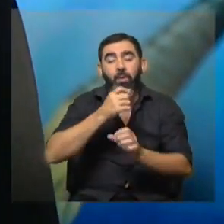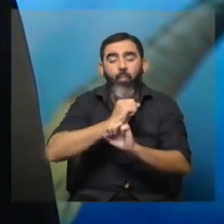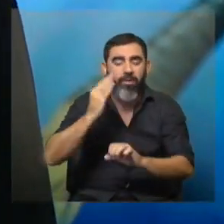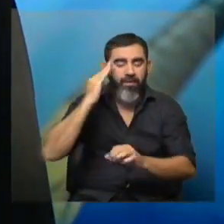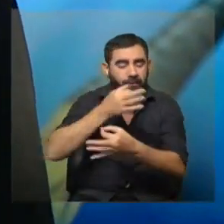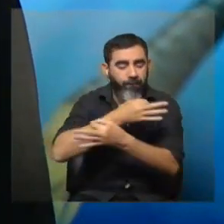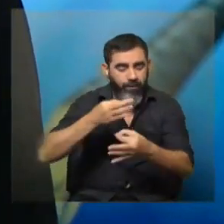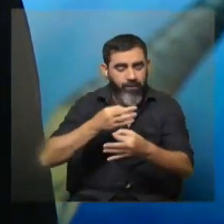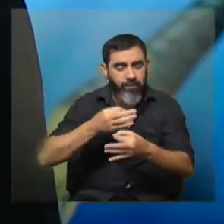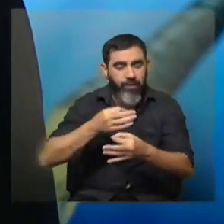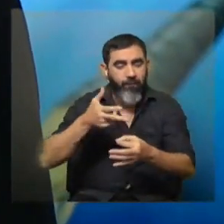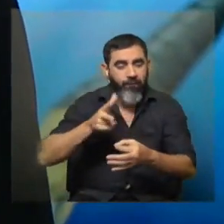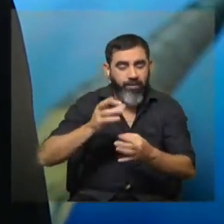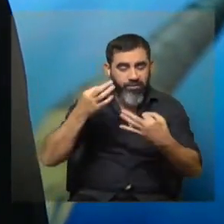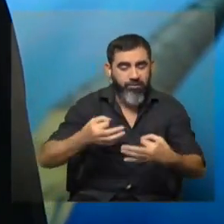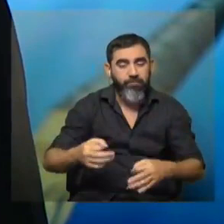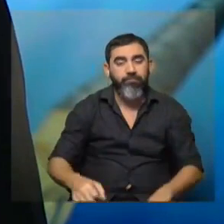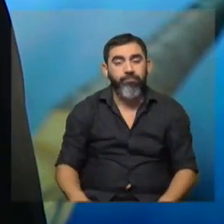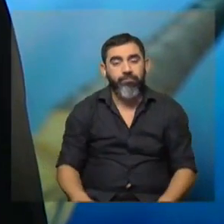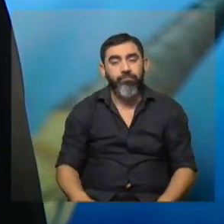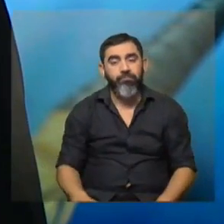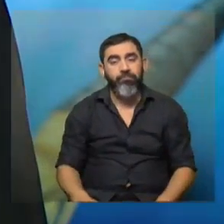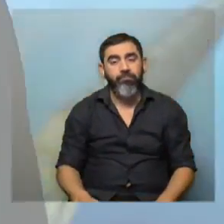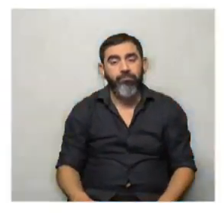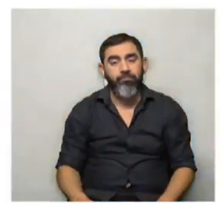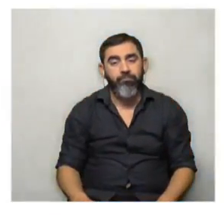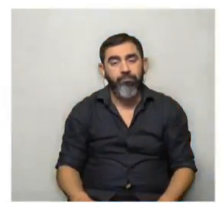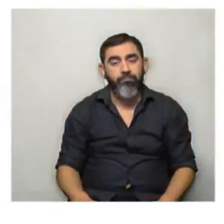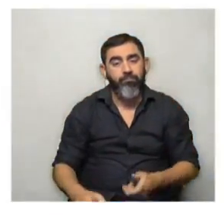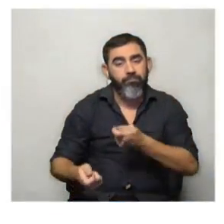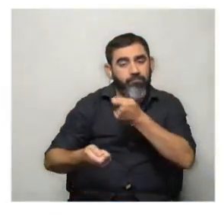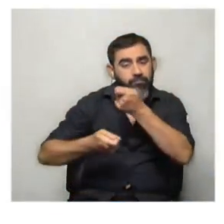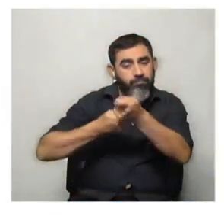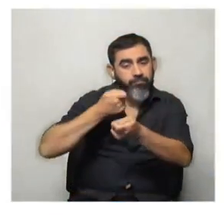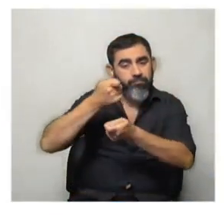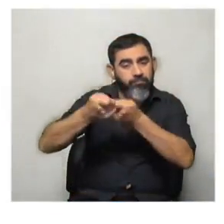con estudios más detallados. Graciela. Allí tenemos una reconstrucción de esos